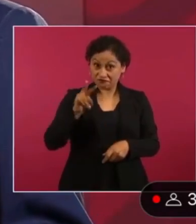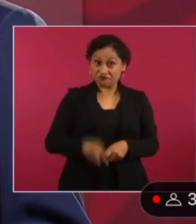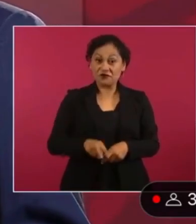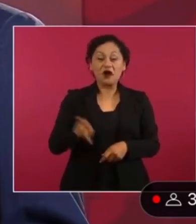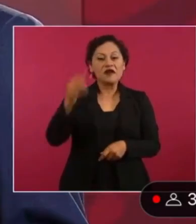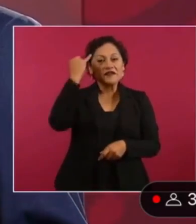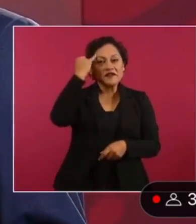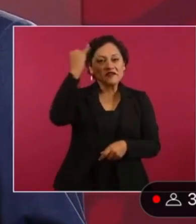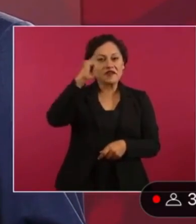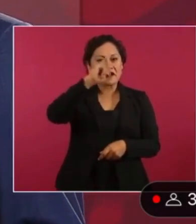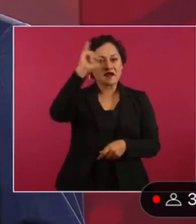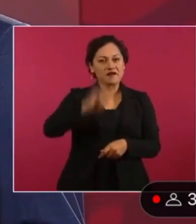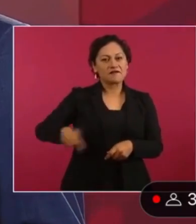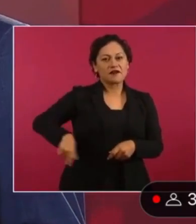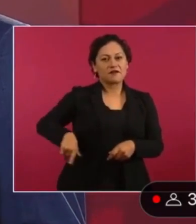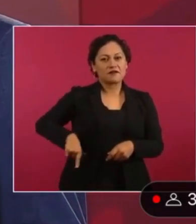gobierno